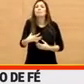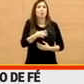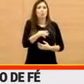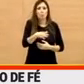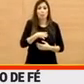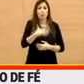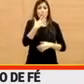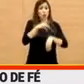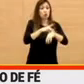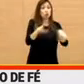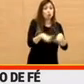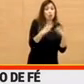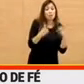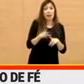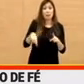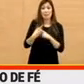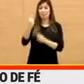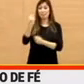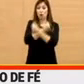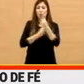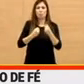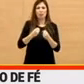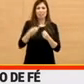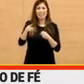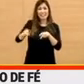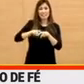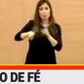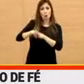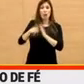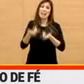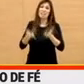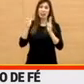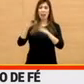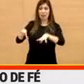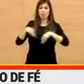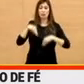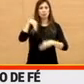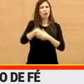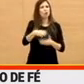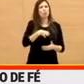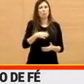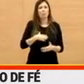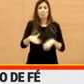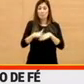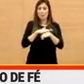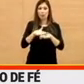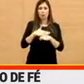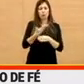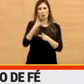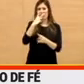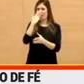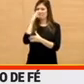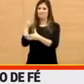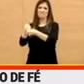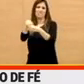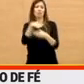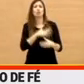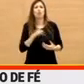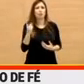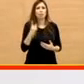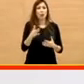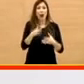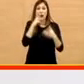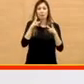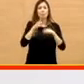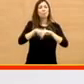los postulados liberales. Creo, sinceramente, y no me quiero meter en casas ajenas, que en este momento necesitamos una socialdemocracia comprometida